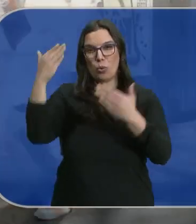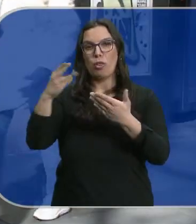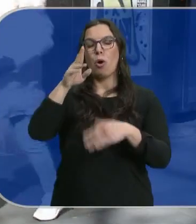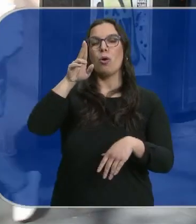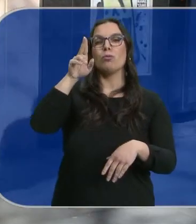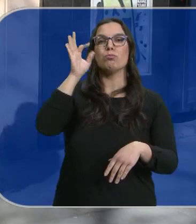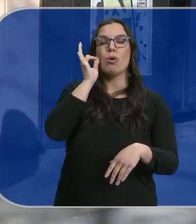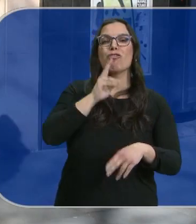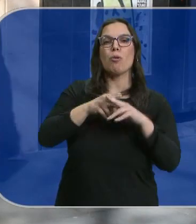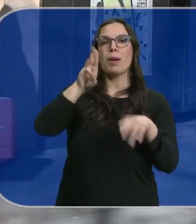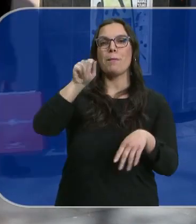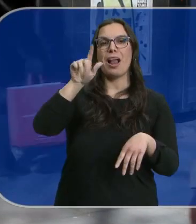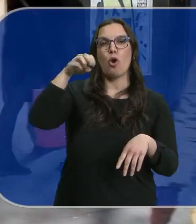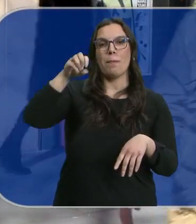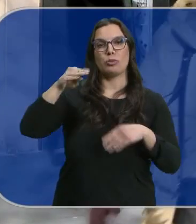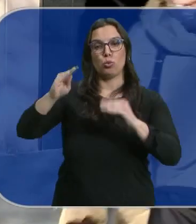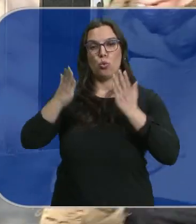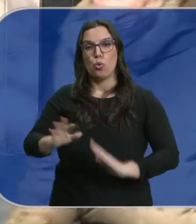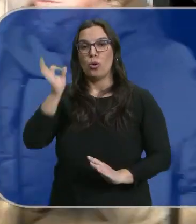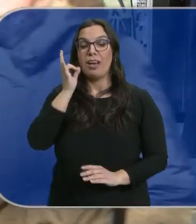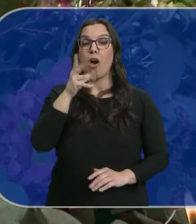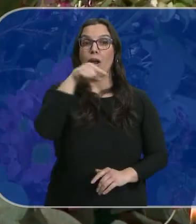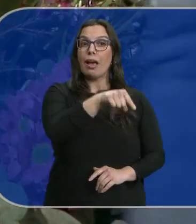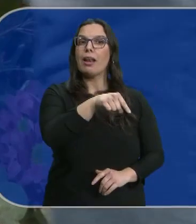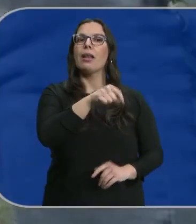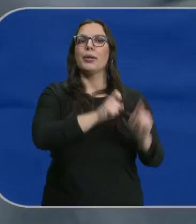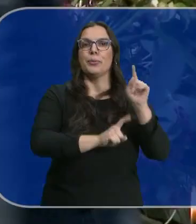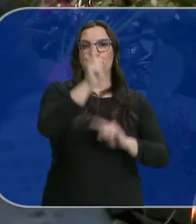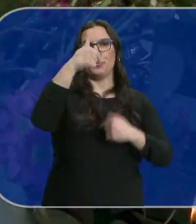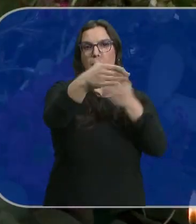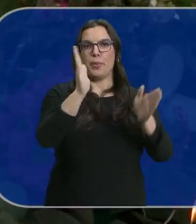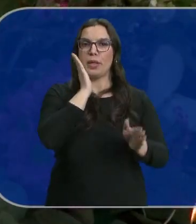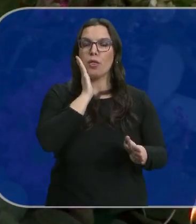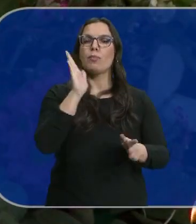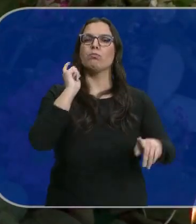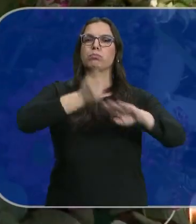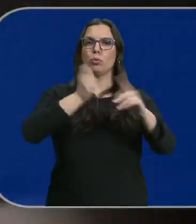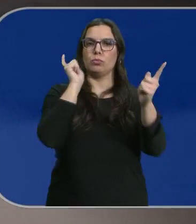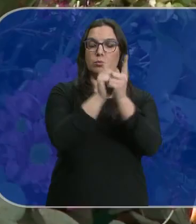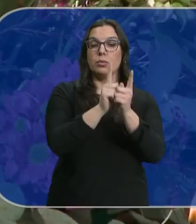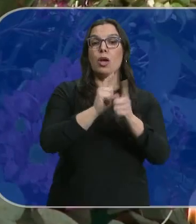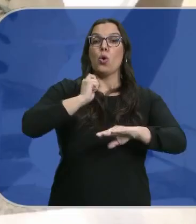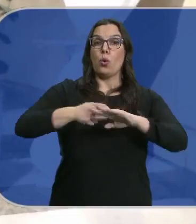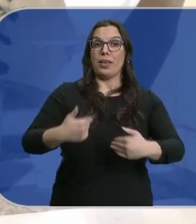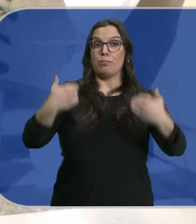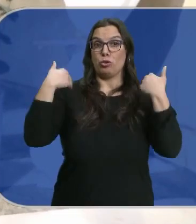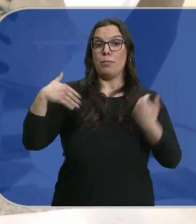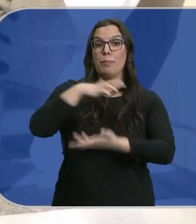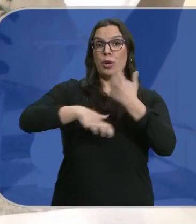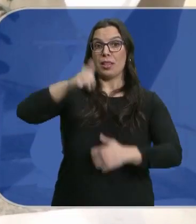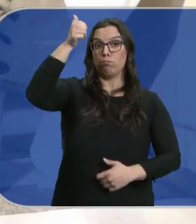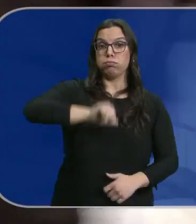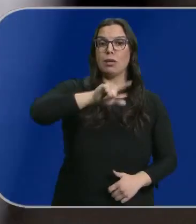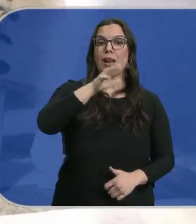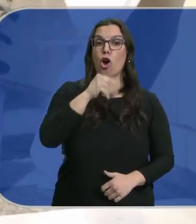su hija, ha pasado a planta bajo disposición judicial. El juez de violencia sobre la mujer tiene ahora 72